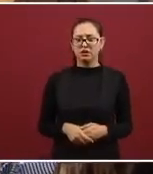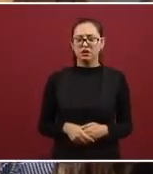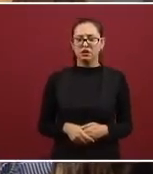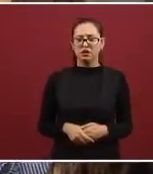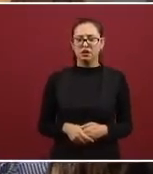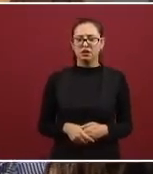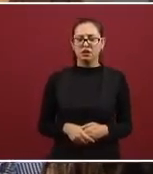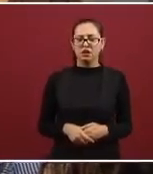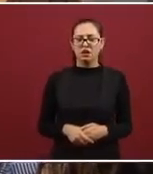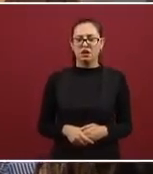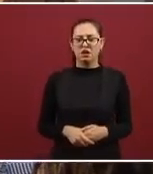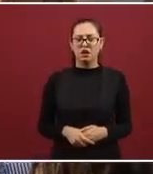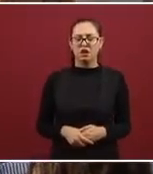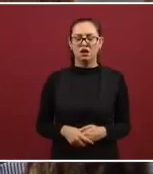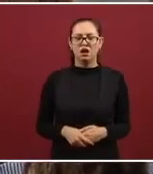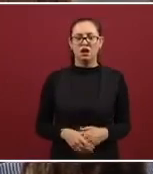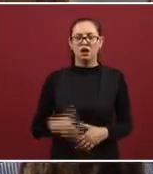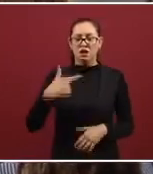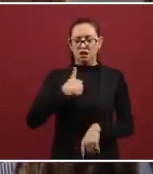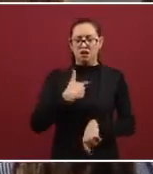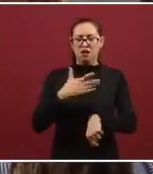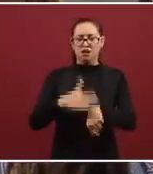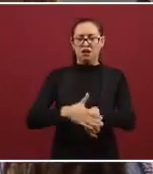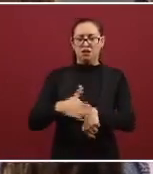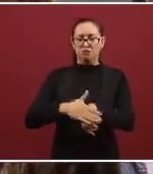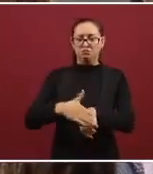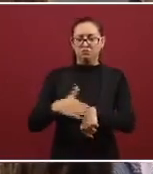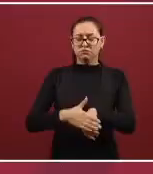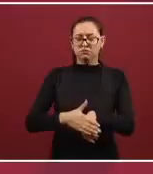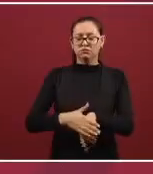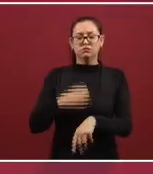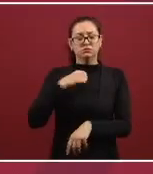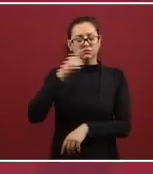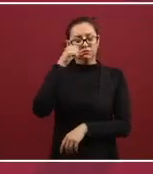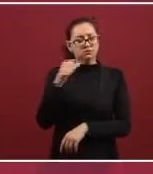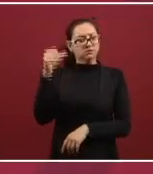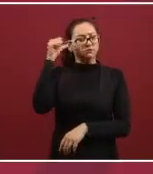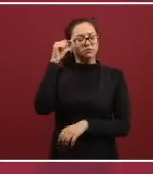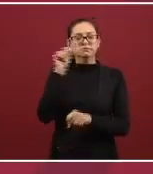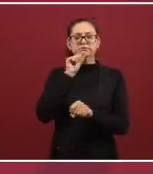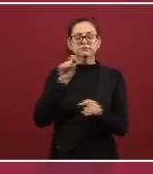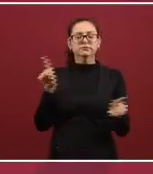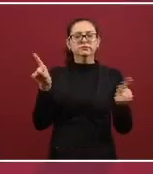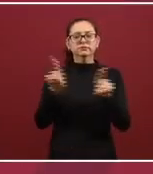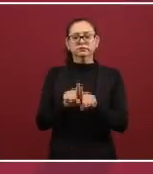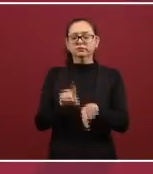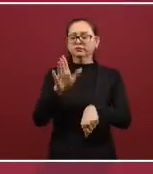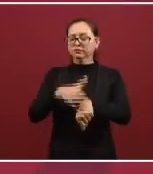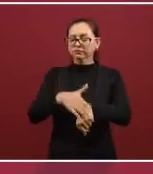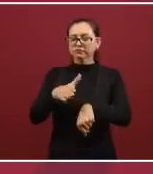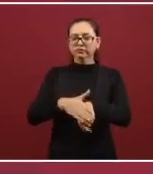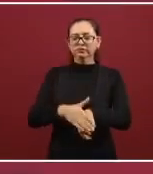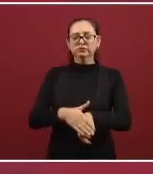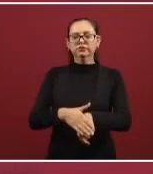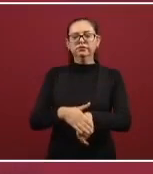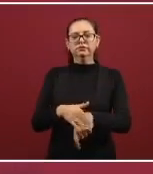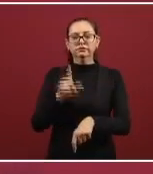Yo sigo haciendo un llamado, ayer lo hice de nuevo en